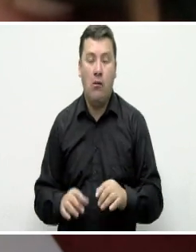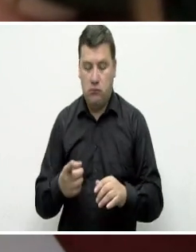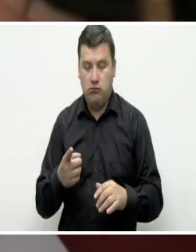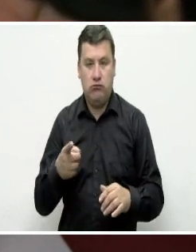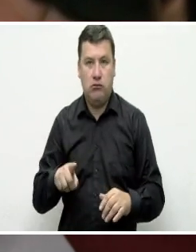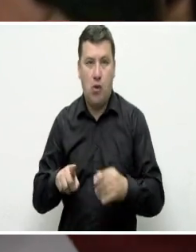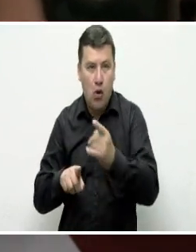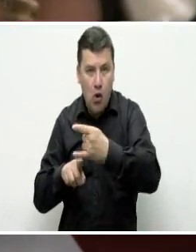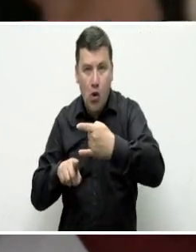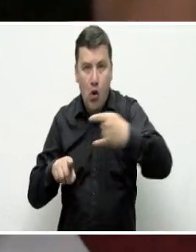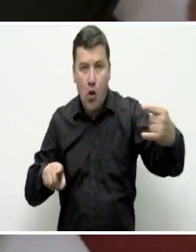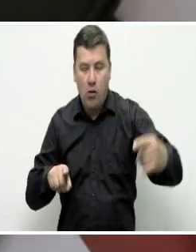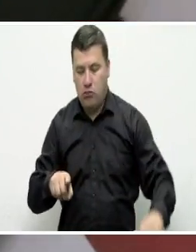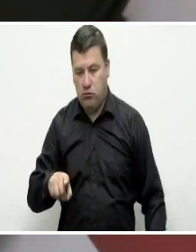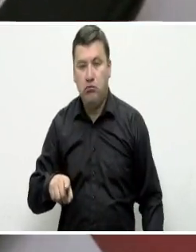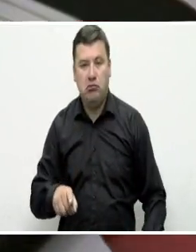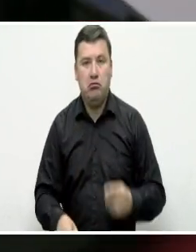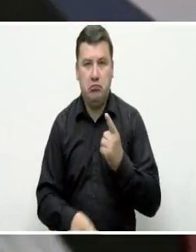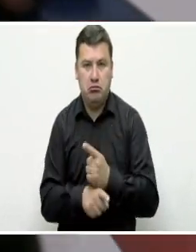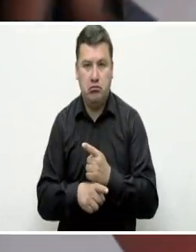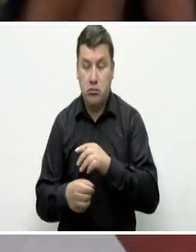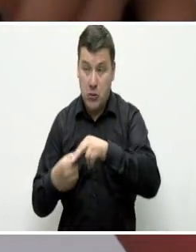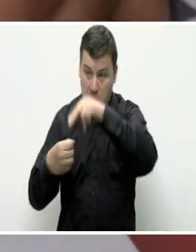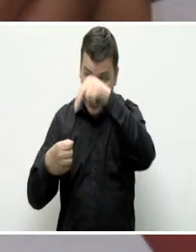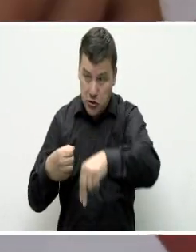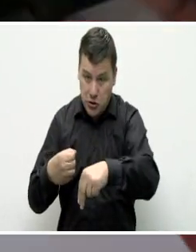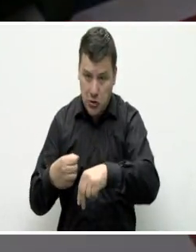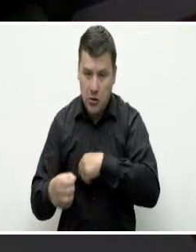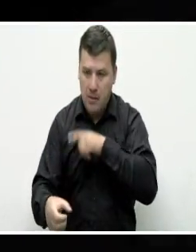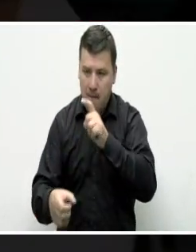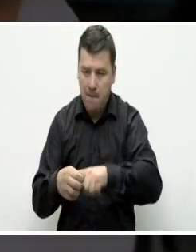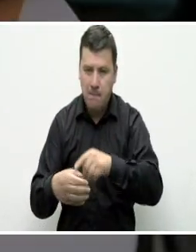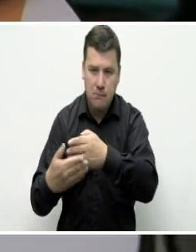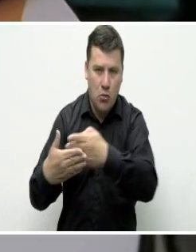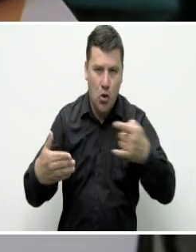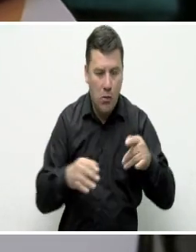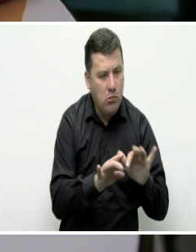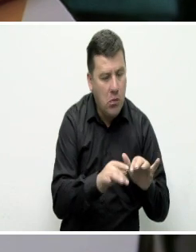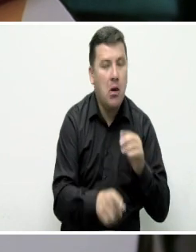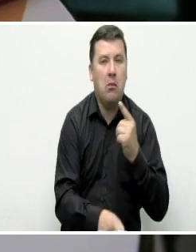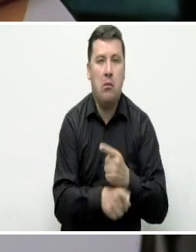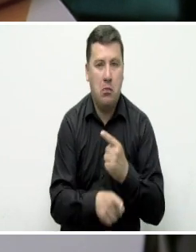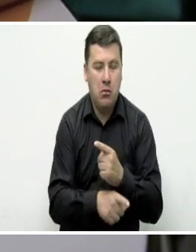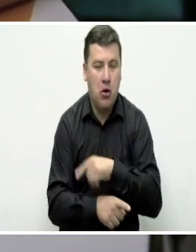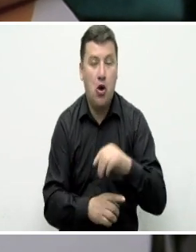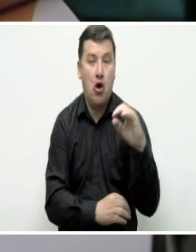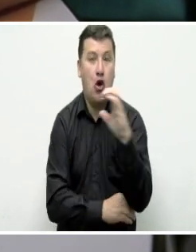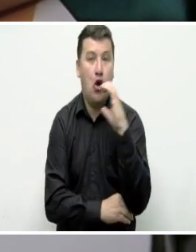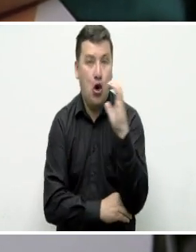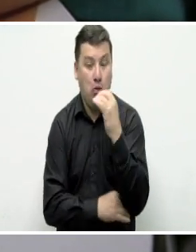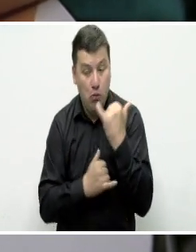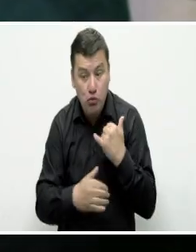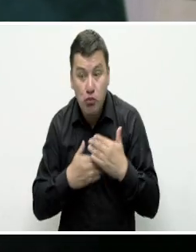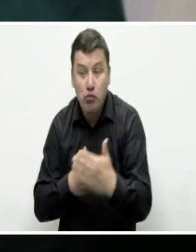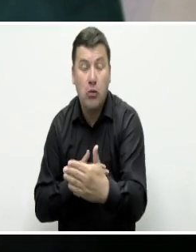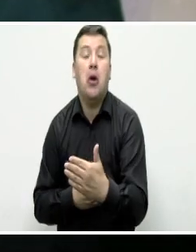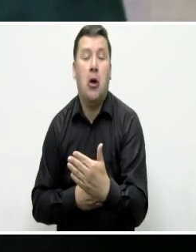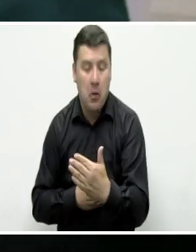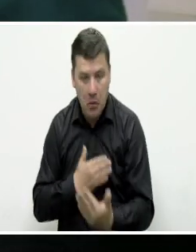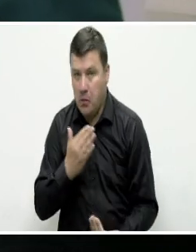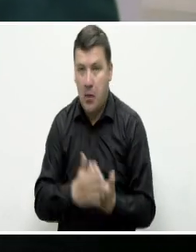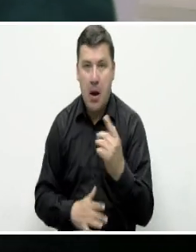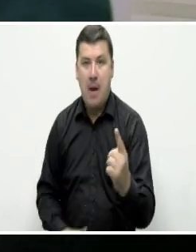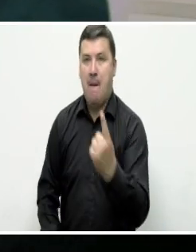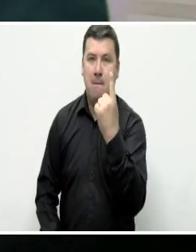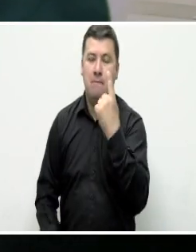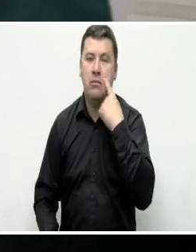conectada en línea se realiza la autenticación del ciudadano a su inscripción. Para este año los colombianos tendrán la posibilidad de obtener por primera vez